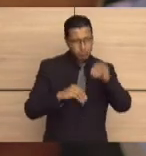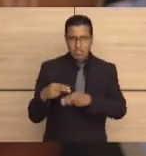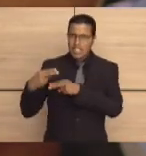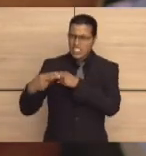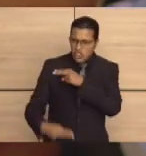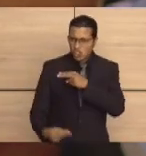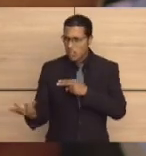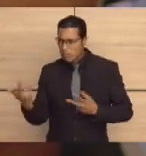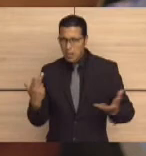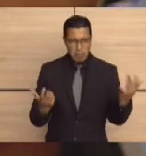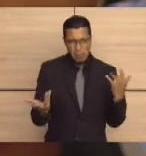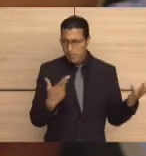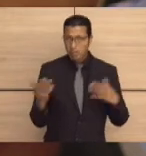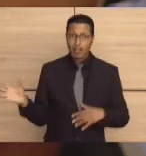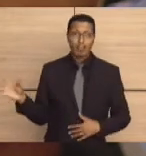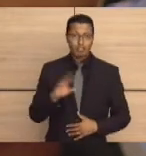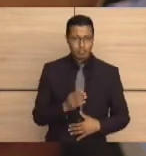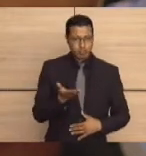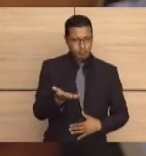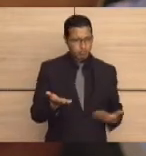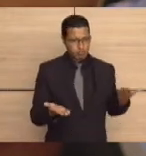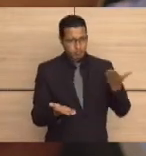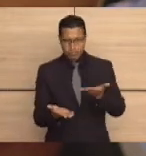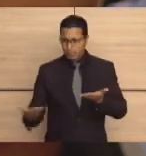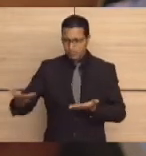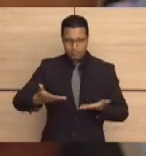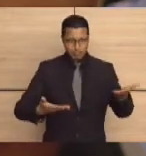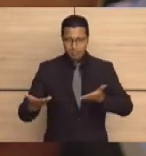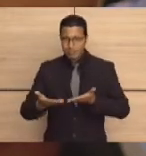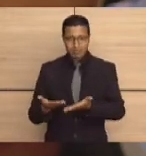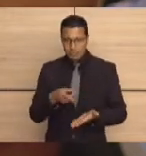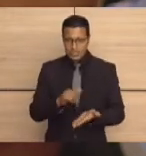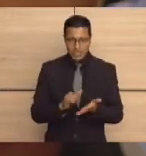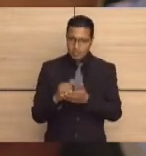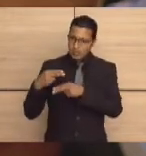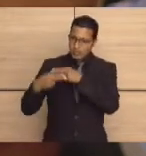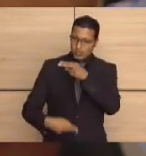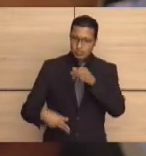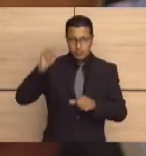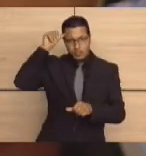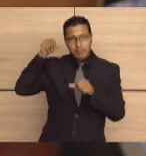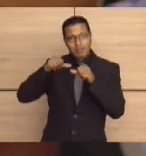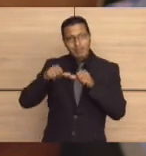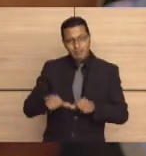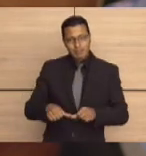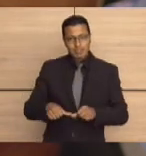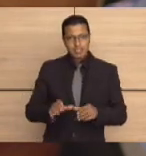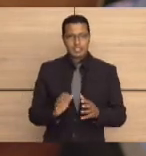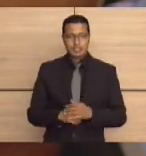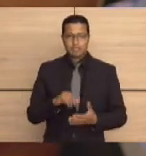en el que todos tenemos algo que aportar, una memoria, y el relato tiene que ver con la memoria en primer